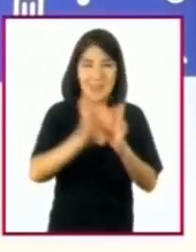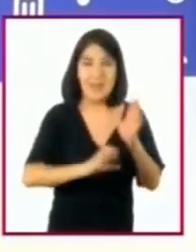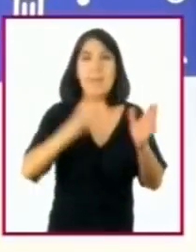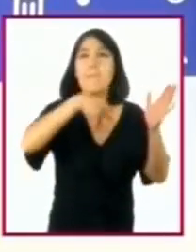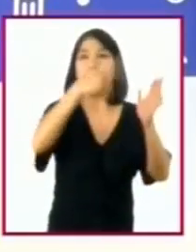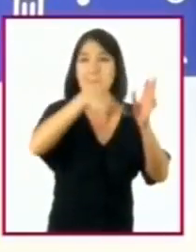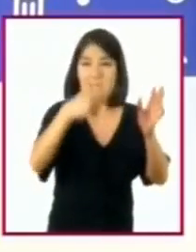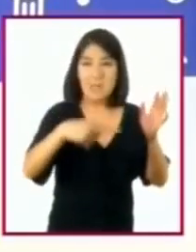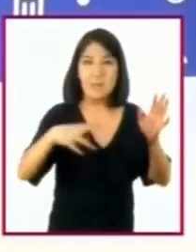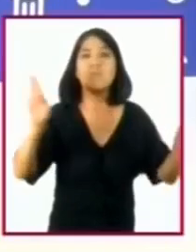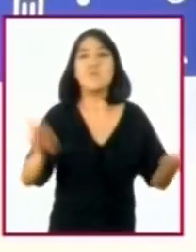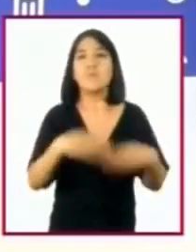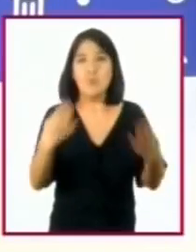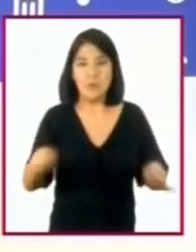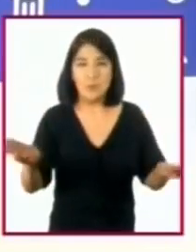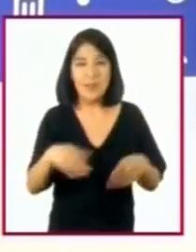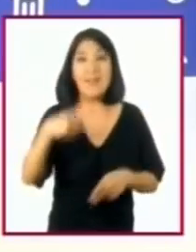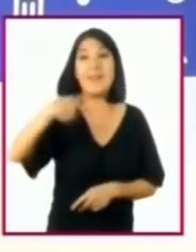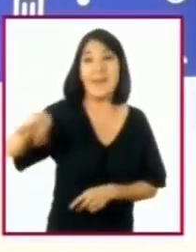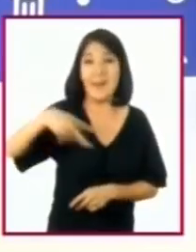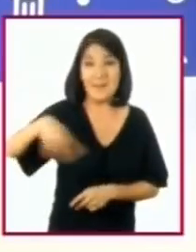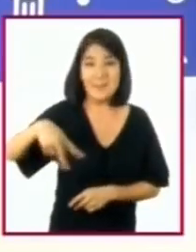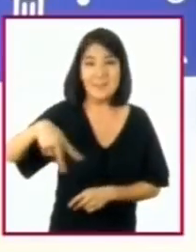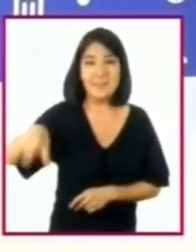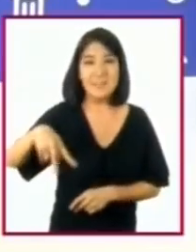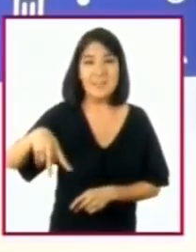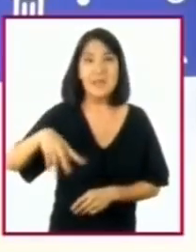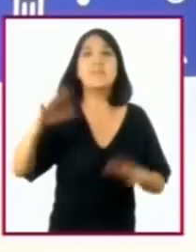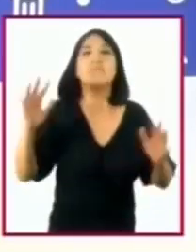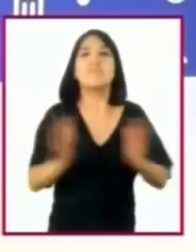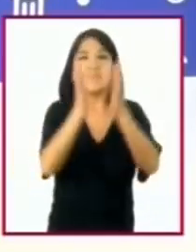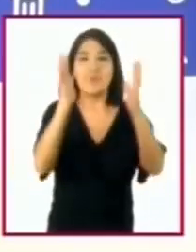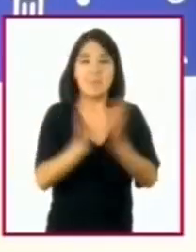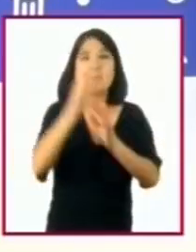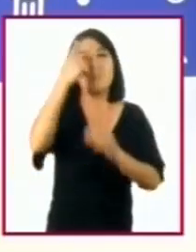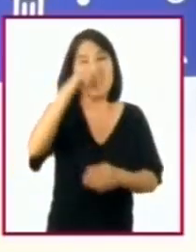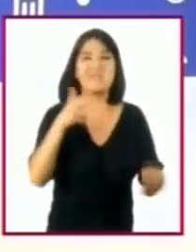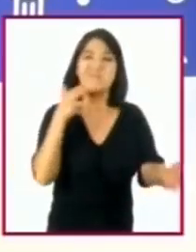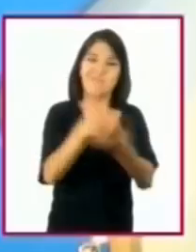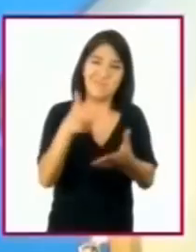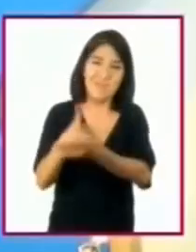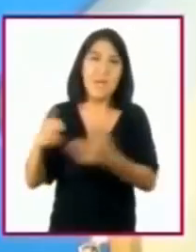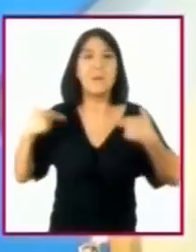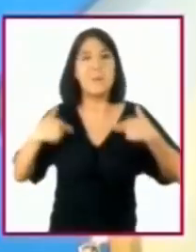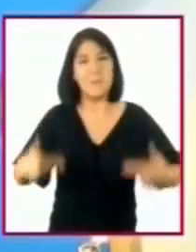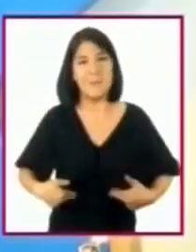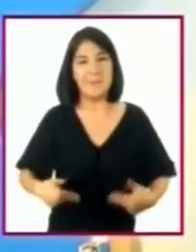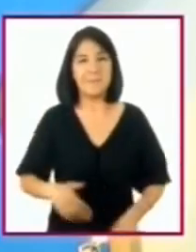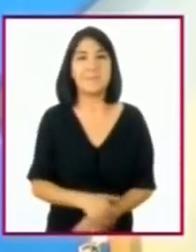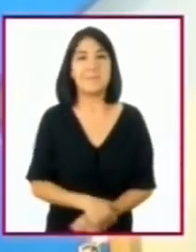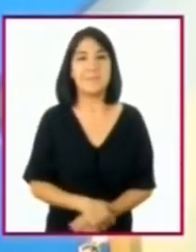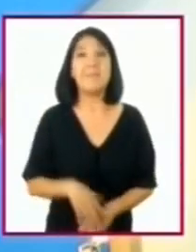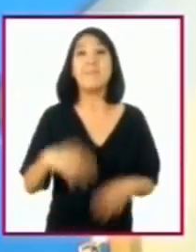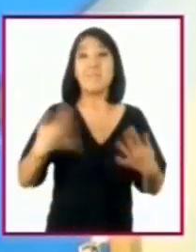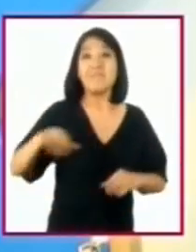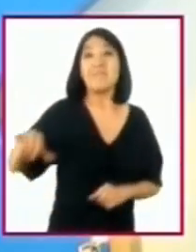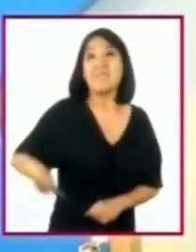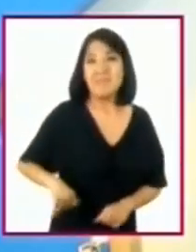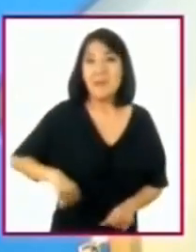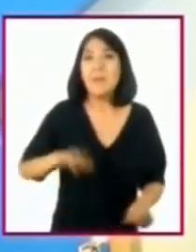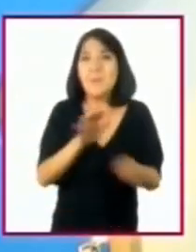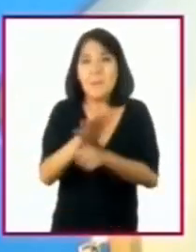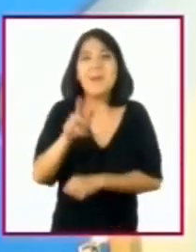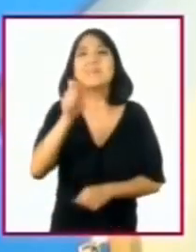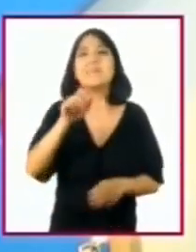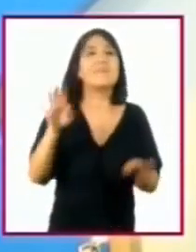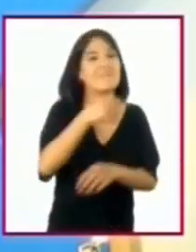pintura, la música, la danza y la práctica del sacrificio humano. Lo interesante es que